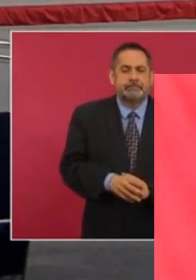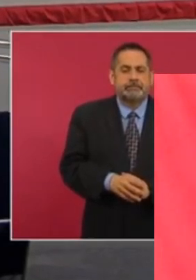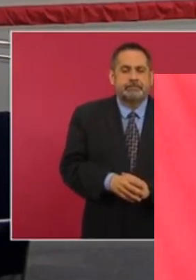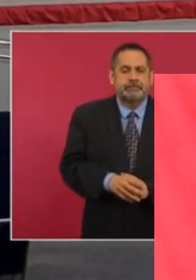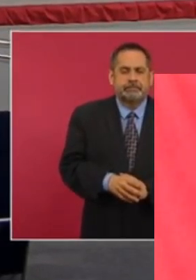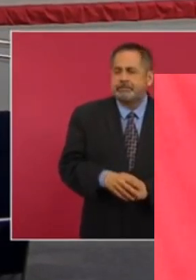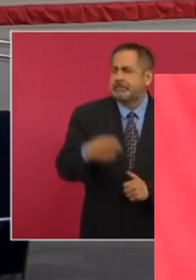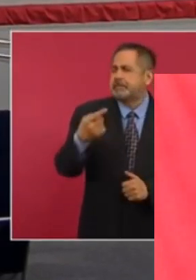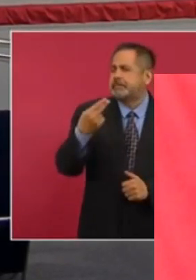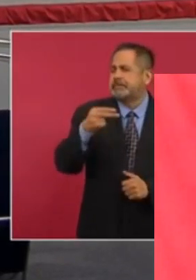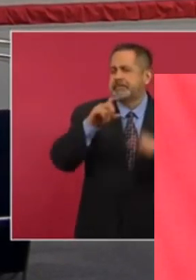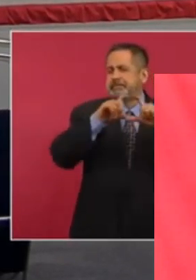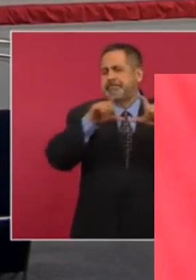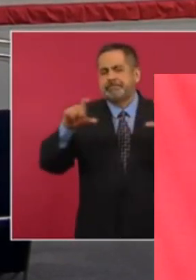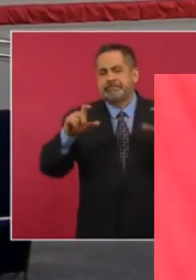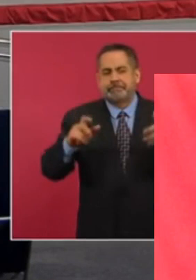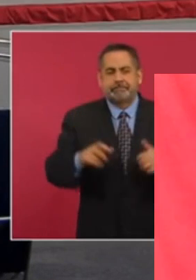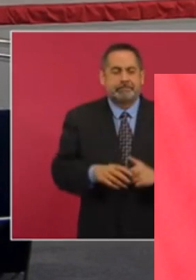¿Cómo le puso? El imbécil.